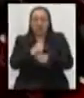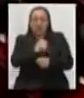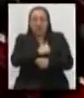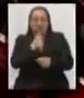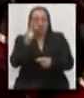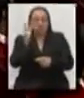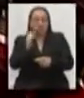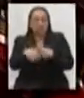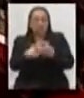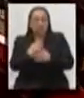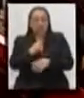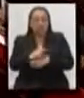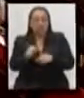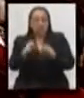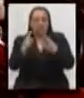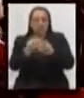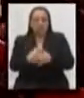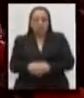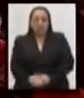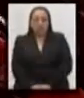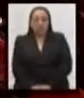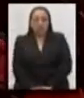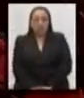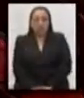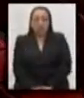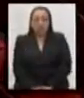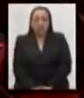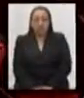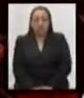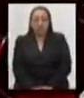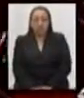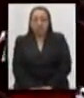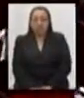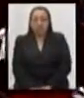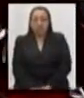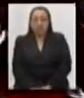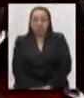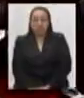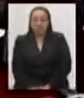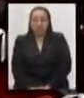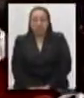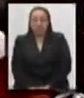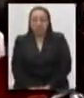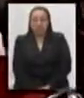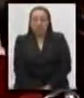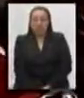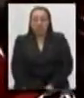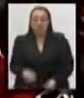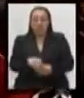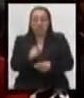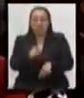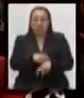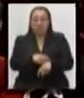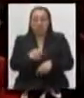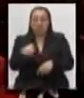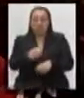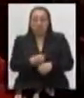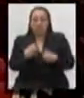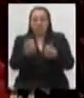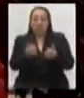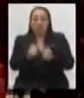académico. Escuchemos el desarrollo del evento. De la República. En esta oportunidad distinguimos